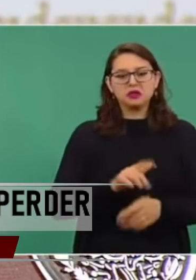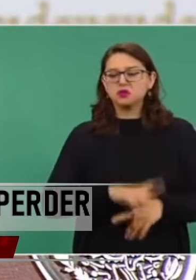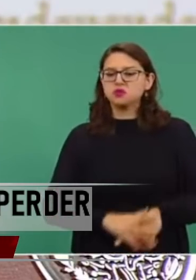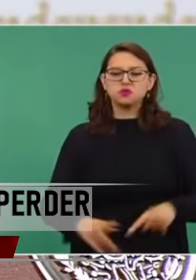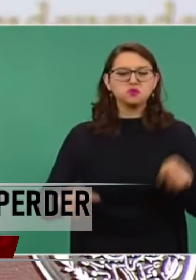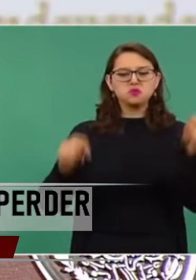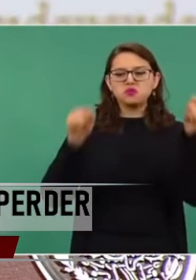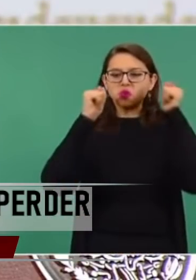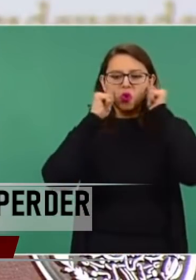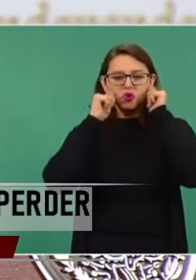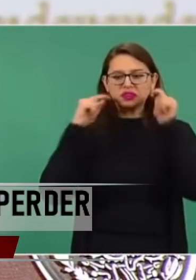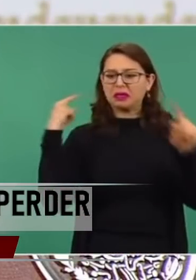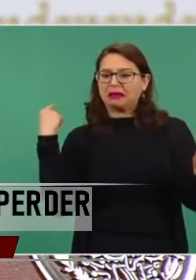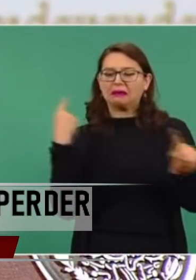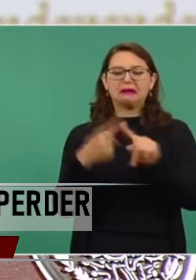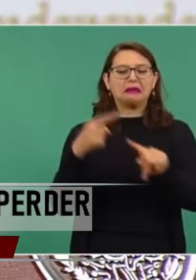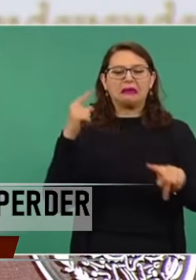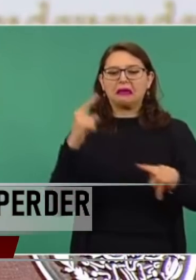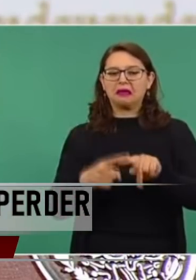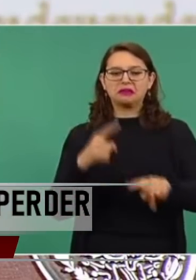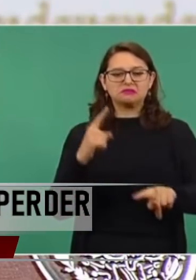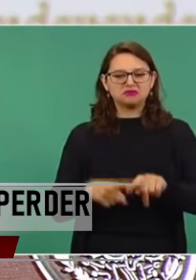no me va a temblar la mano